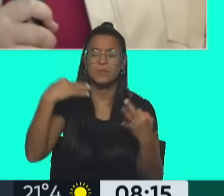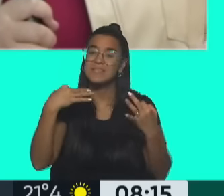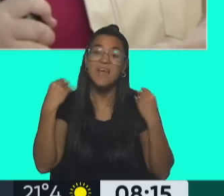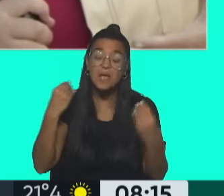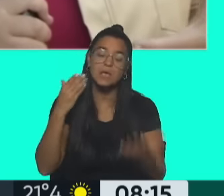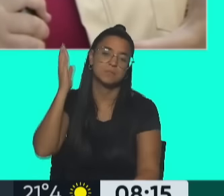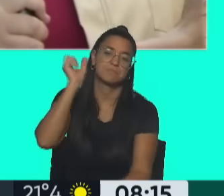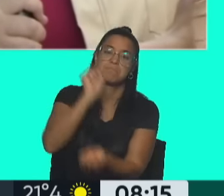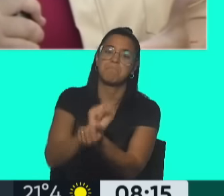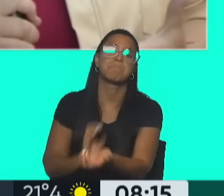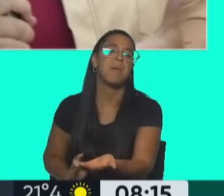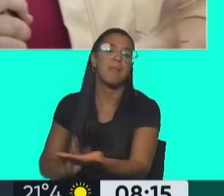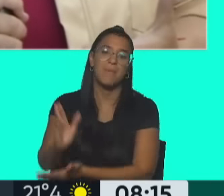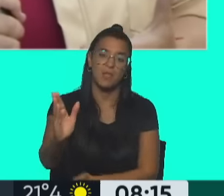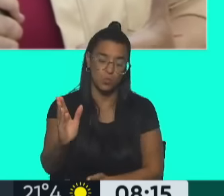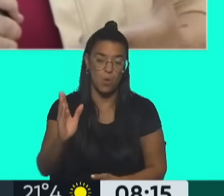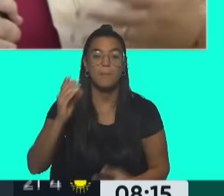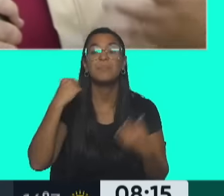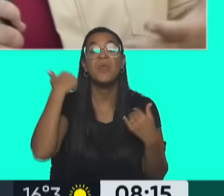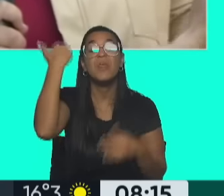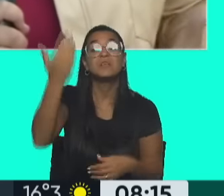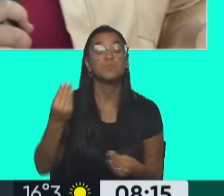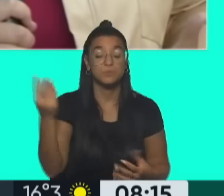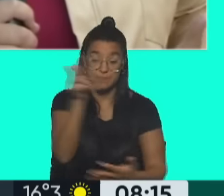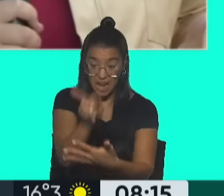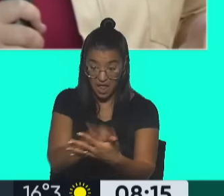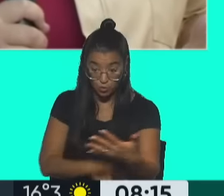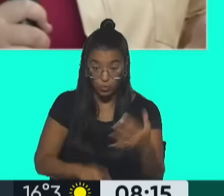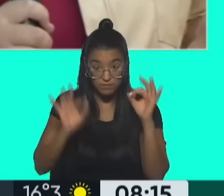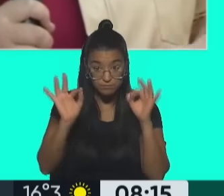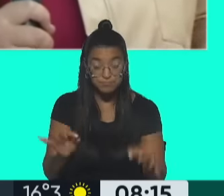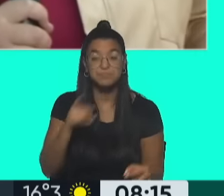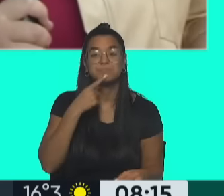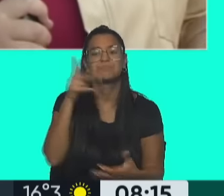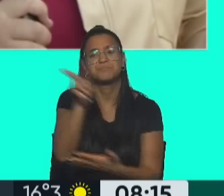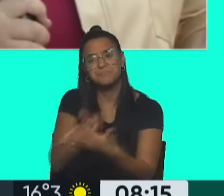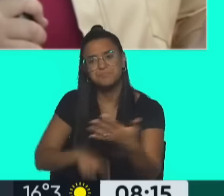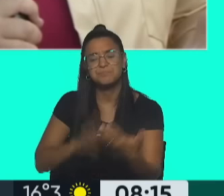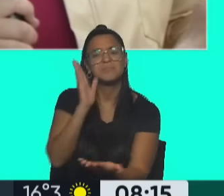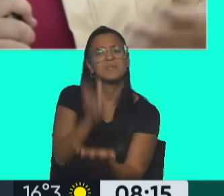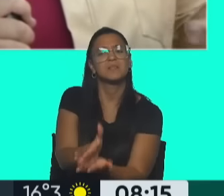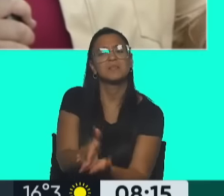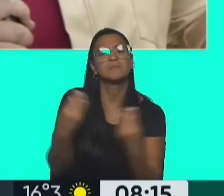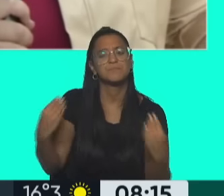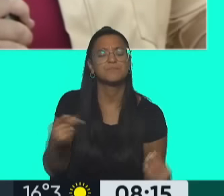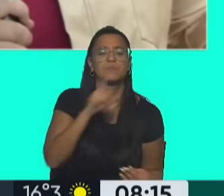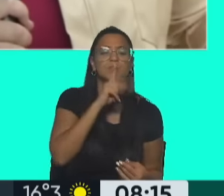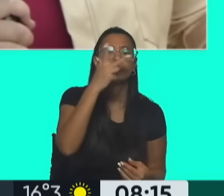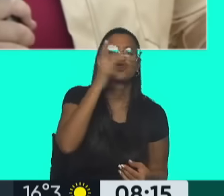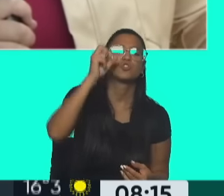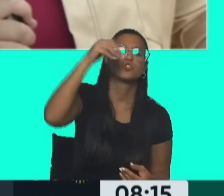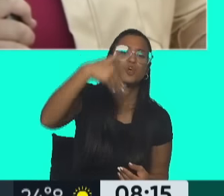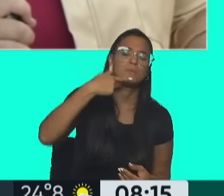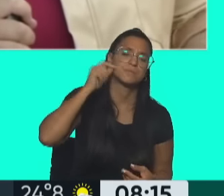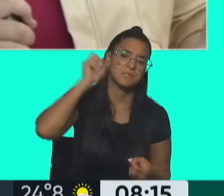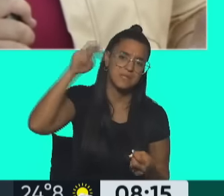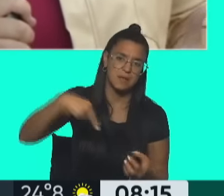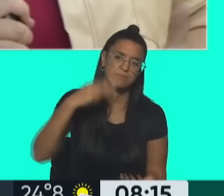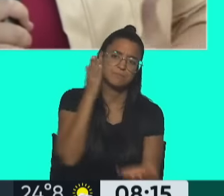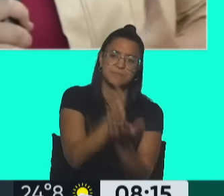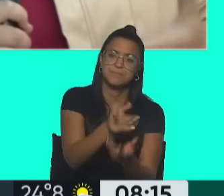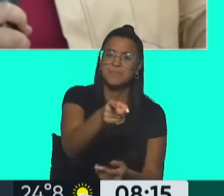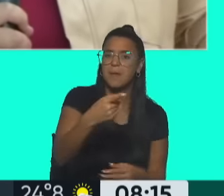perpetua. Y luego lo que sucedió tras la lectura de este veredicto, de esta sentencia. Thompson, Máximo Thompson, acusado